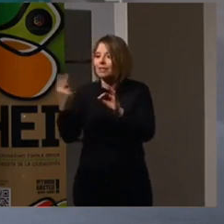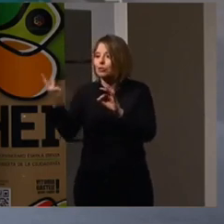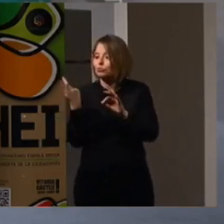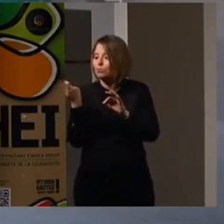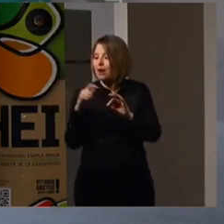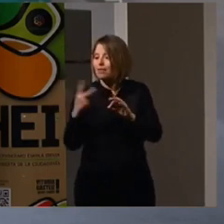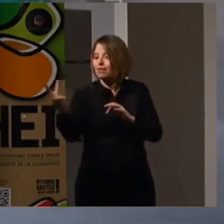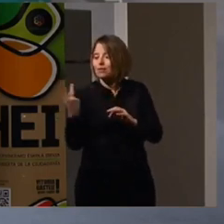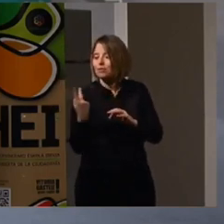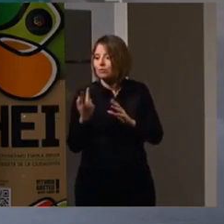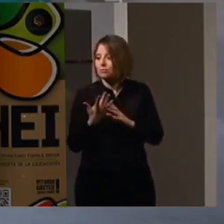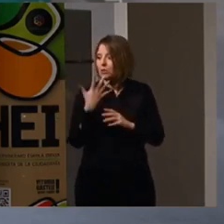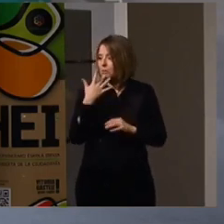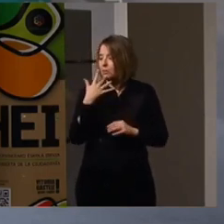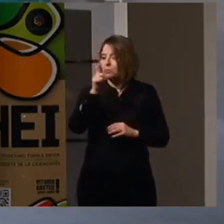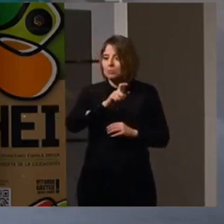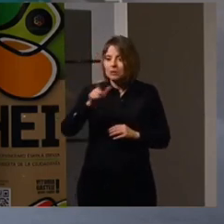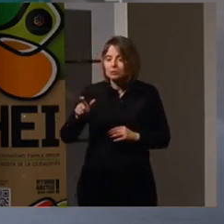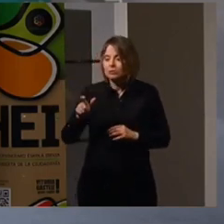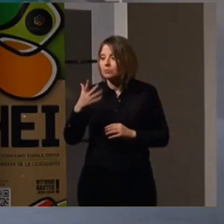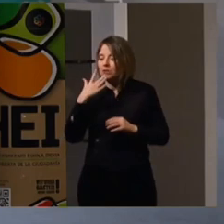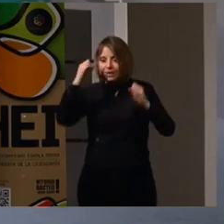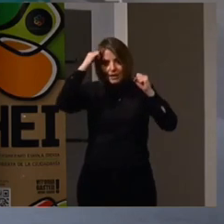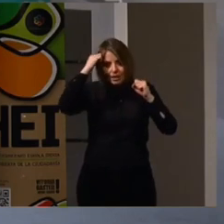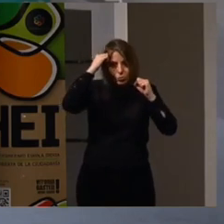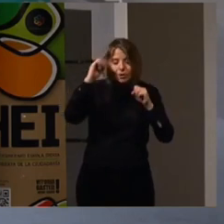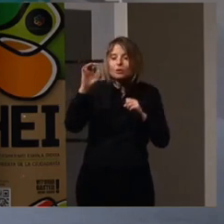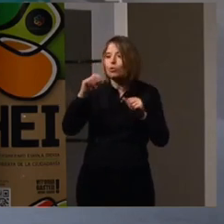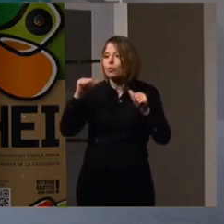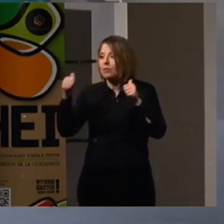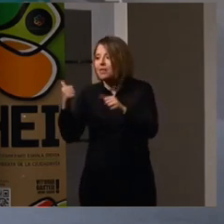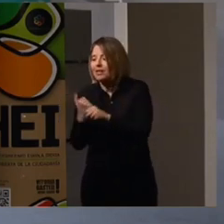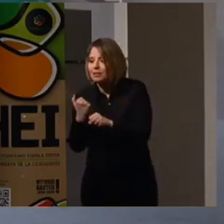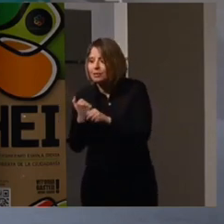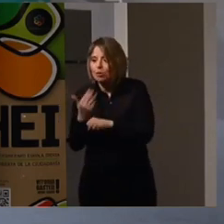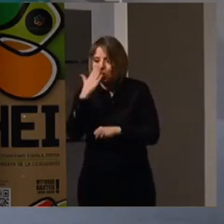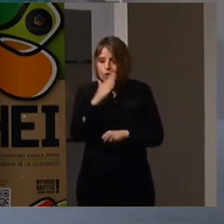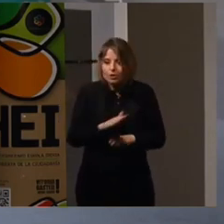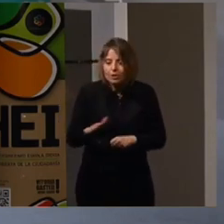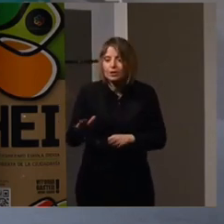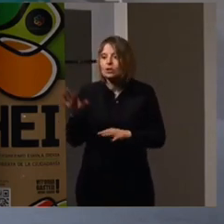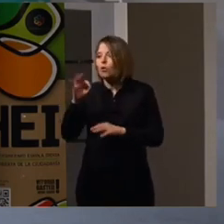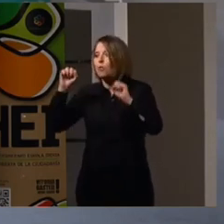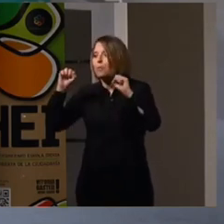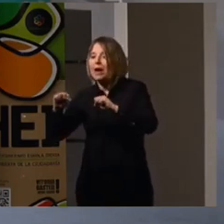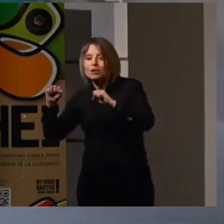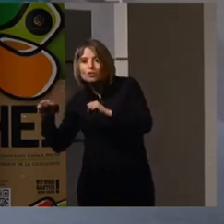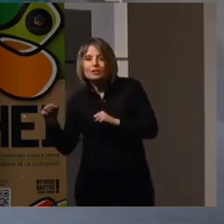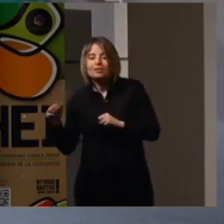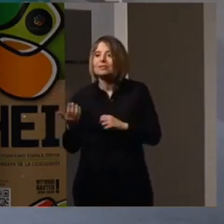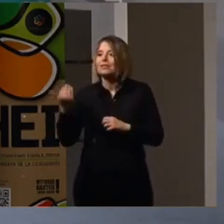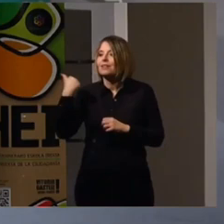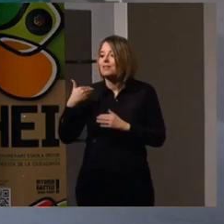parecido al nuestro. O sea, gente que está pues estudiando o justo empezando a trabajar, o con críos pequeños o con críos mayores, o